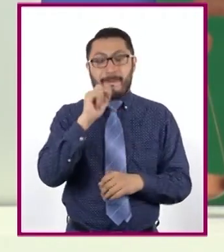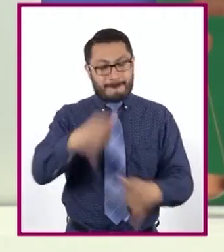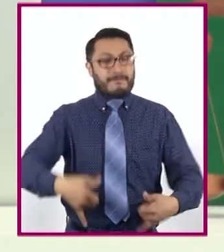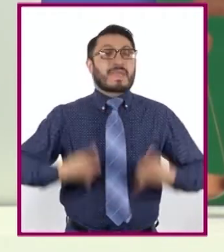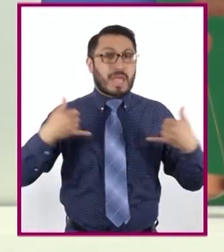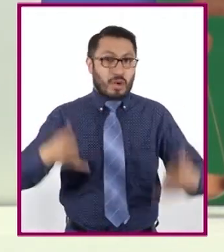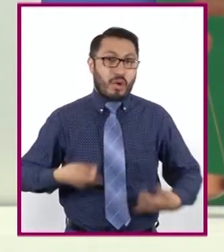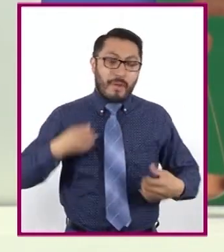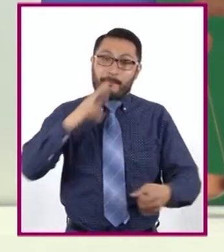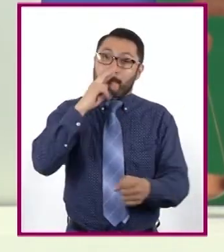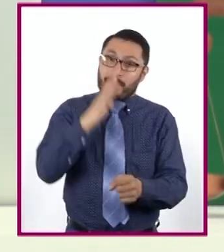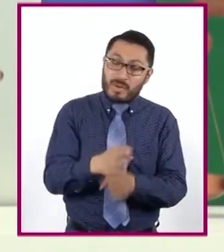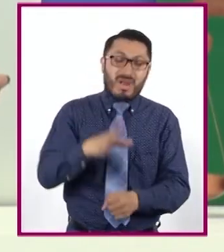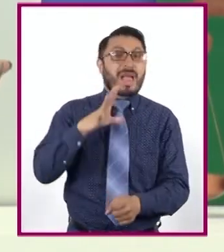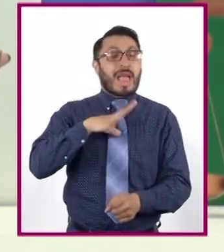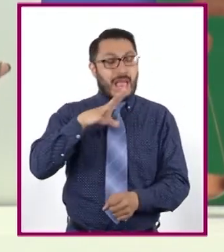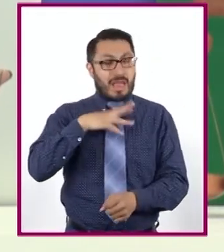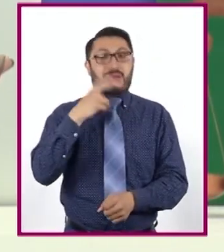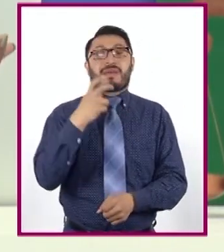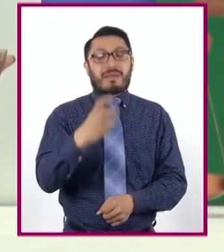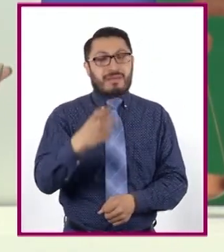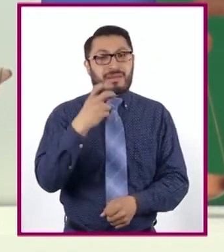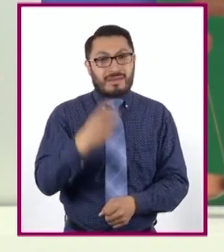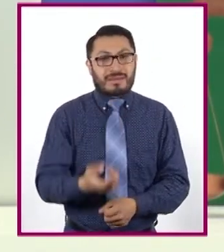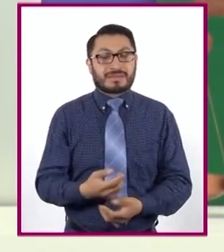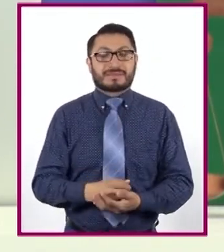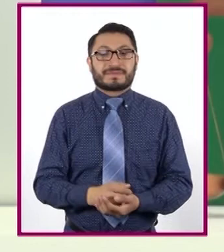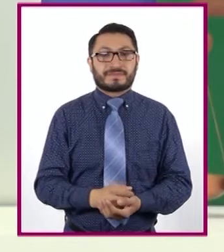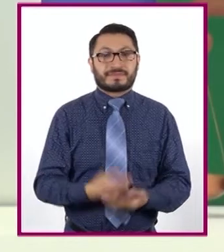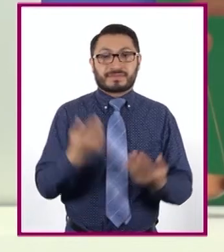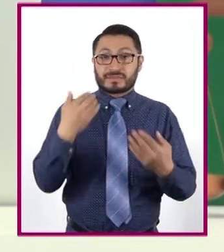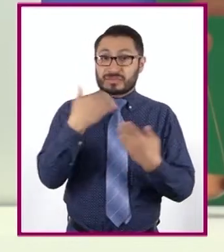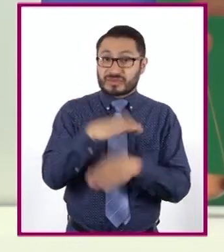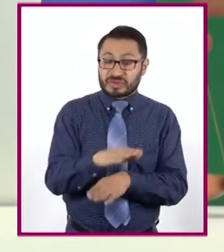adolescentes, quienes tienen la responsabilidad